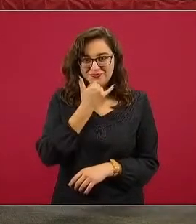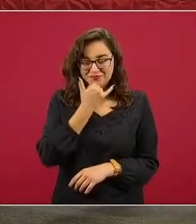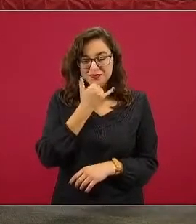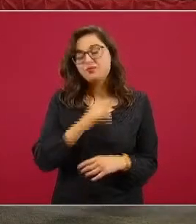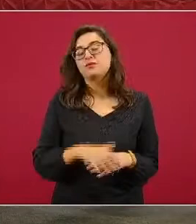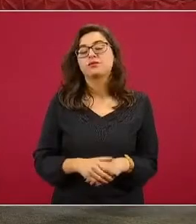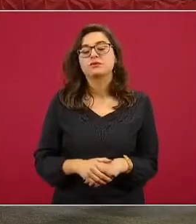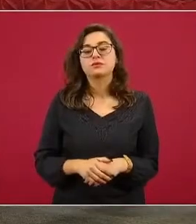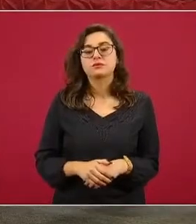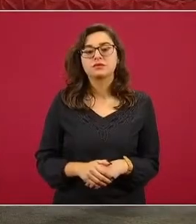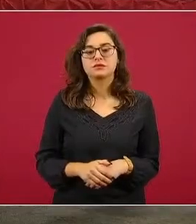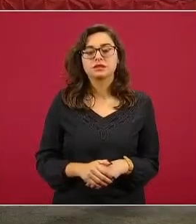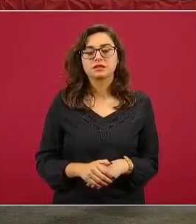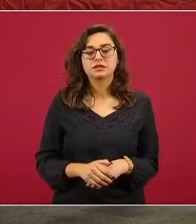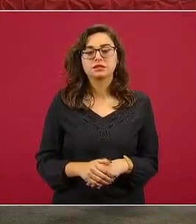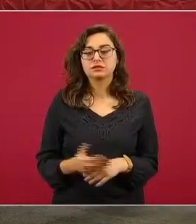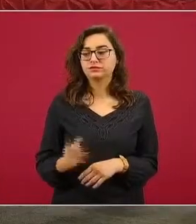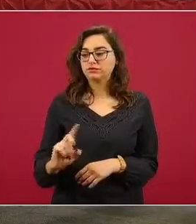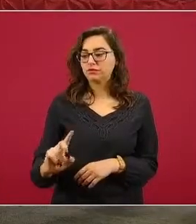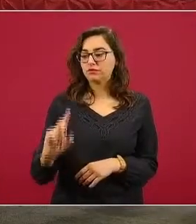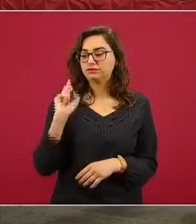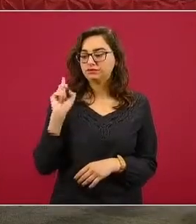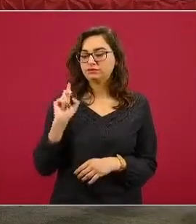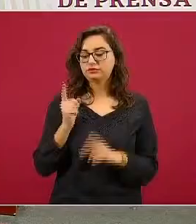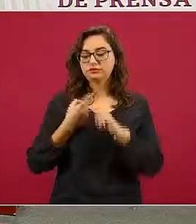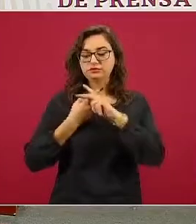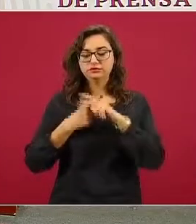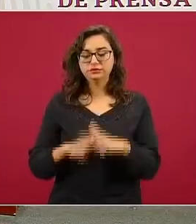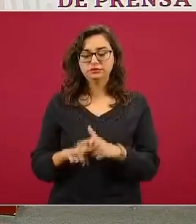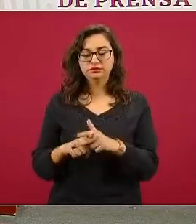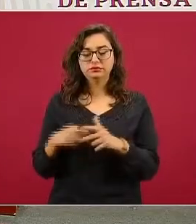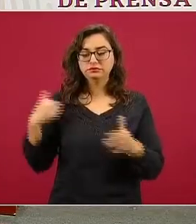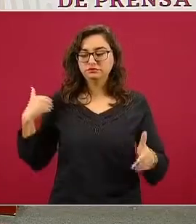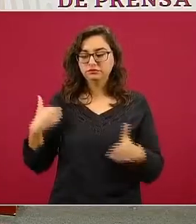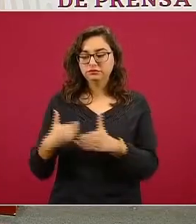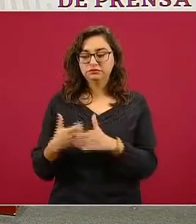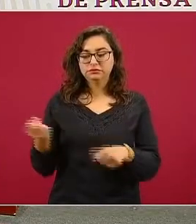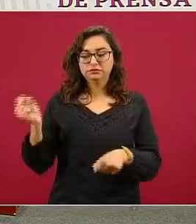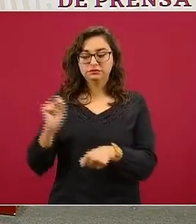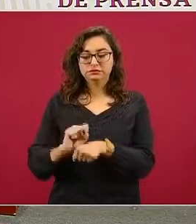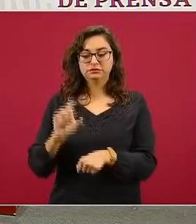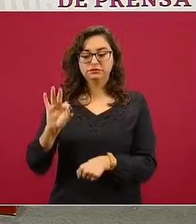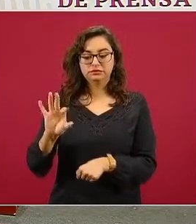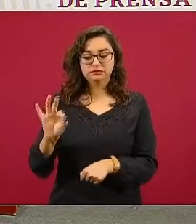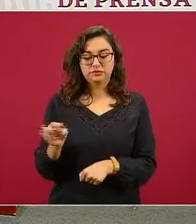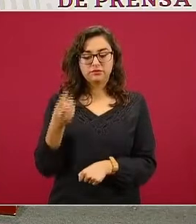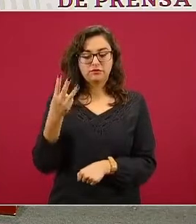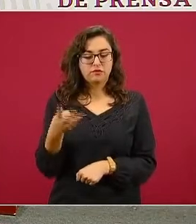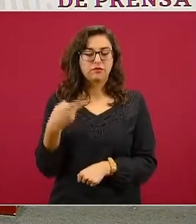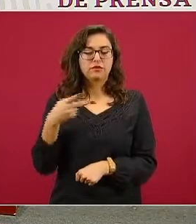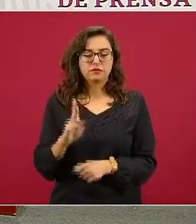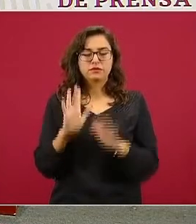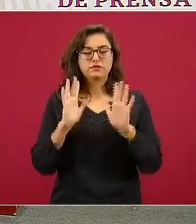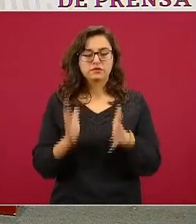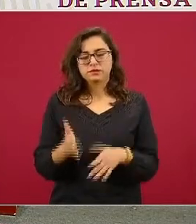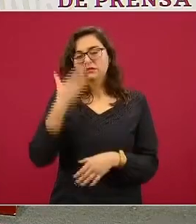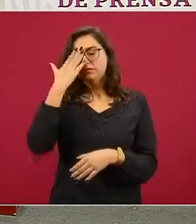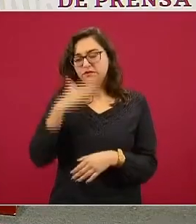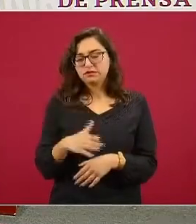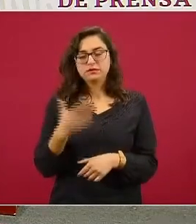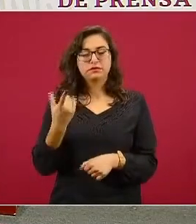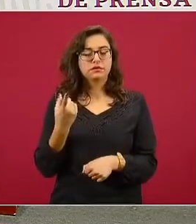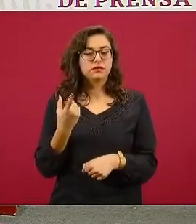el domingo más reciente, empezamos a vivir en la semana 43, pero como hemos dicho una y otra vez, la